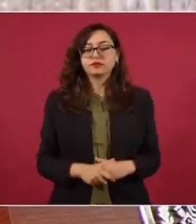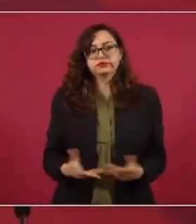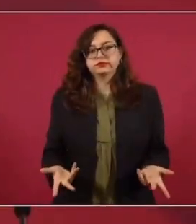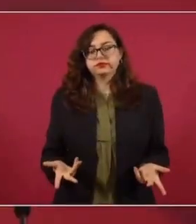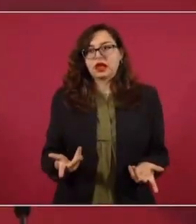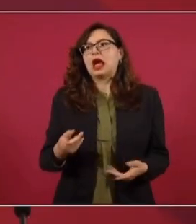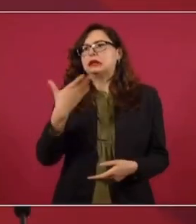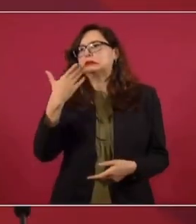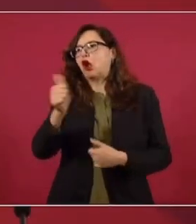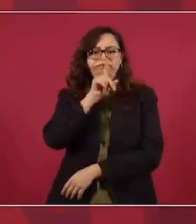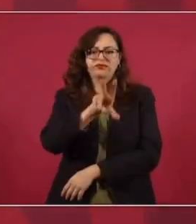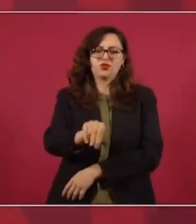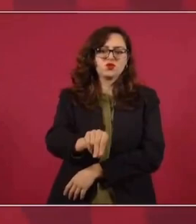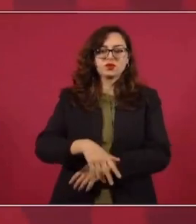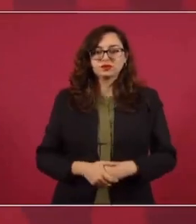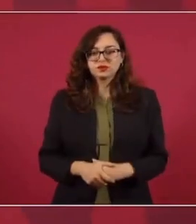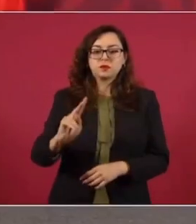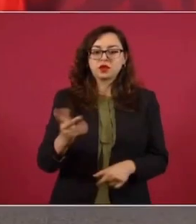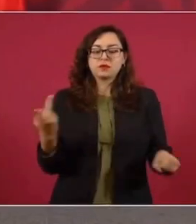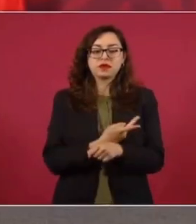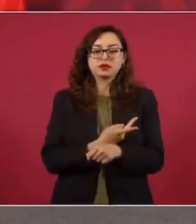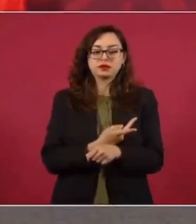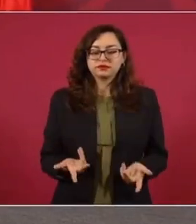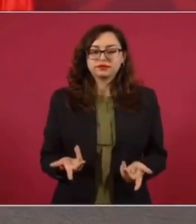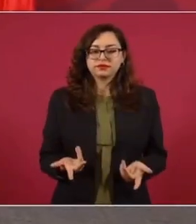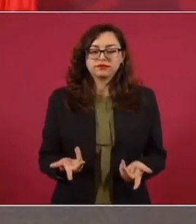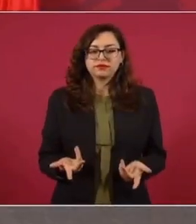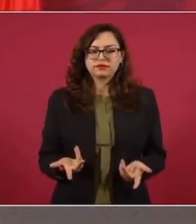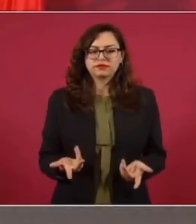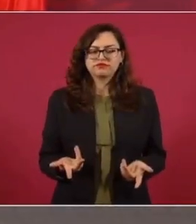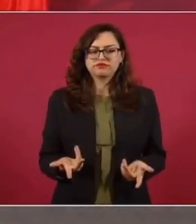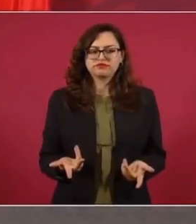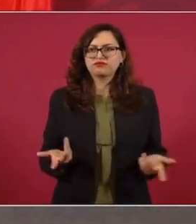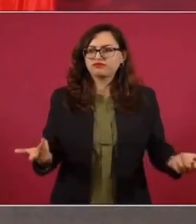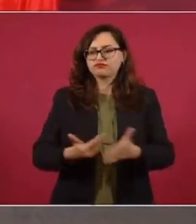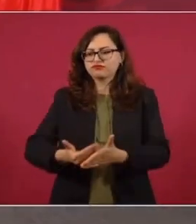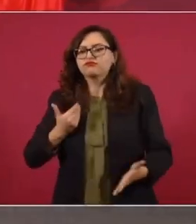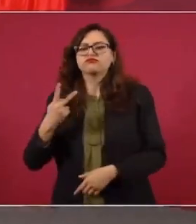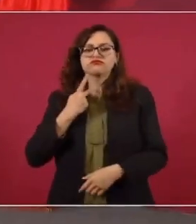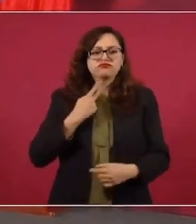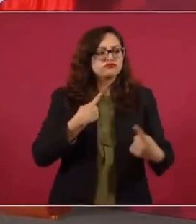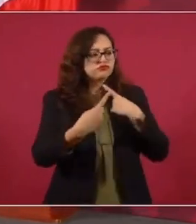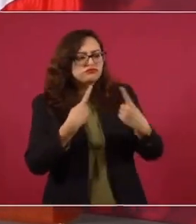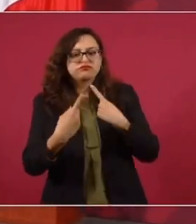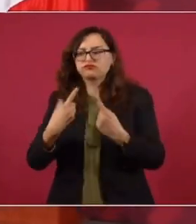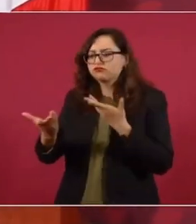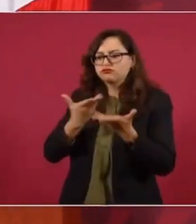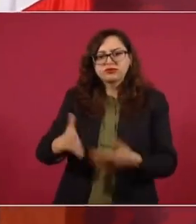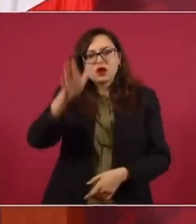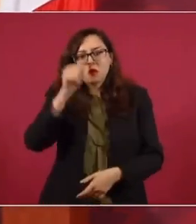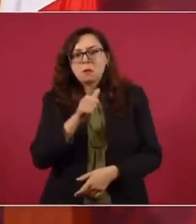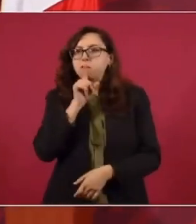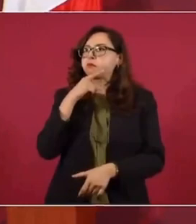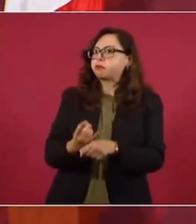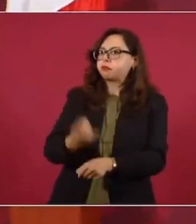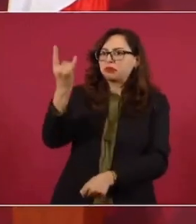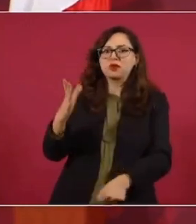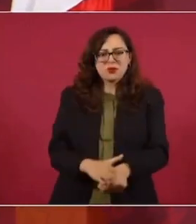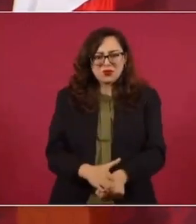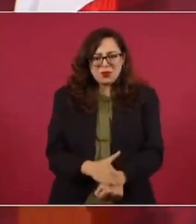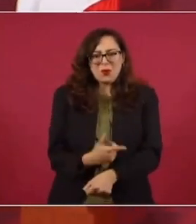hemos padecido de esas calamidades. Pero al mismo tiempo, ¿por qué no hicieron el trabajo político los jefes de las grandes